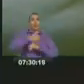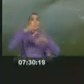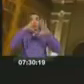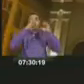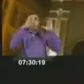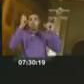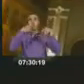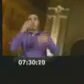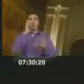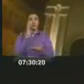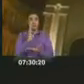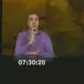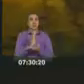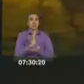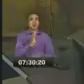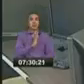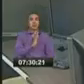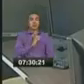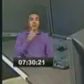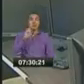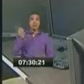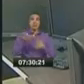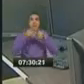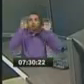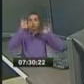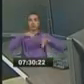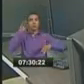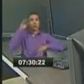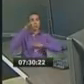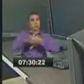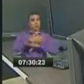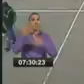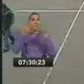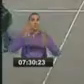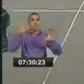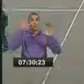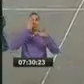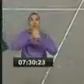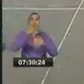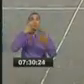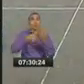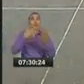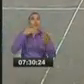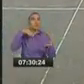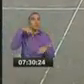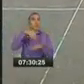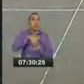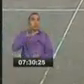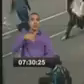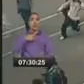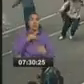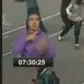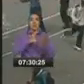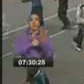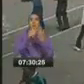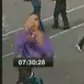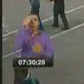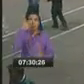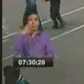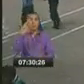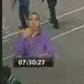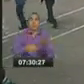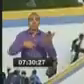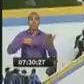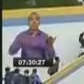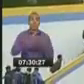según los técnicos. Con presencia de lluvias principalmente en horas de la tarde y parte de la noche. Con respecto a los estudiantes, el ministro de Educación señaló que las clases